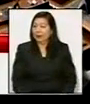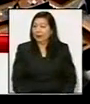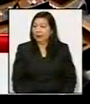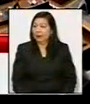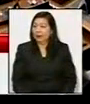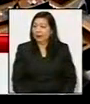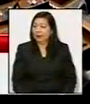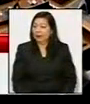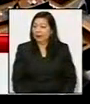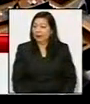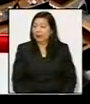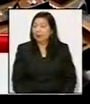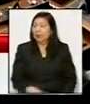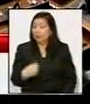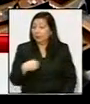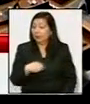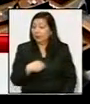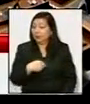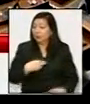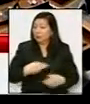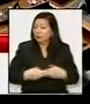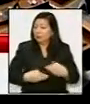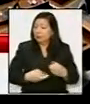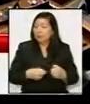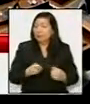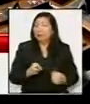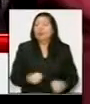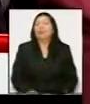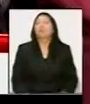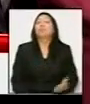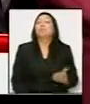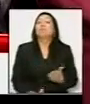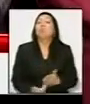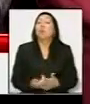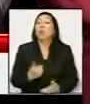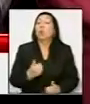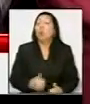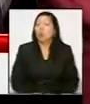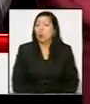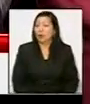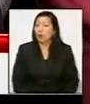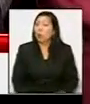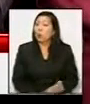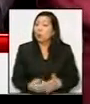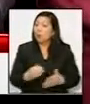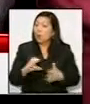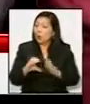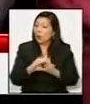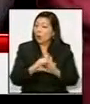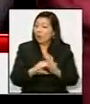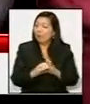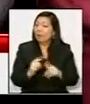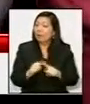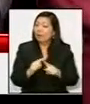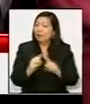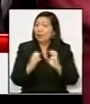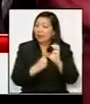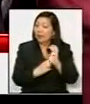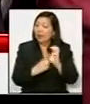en nosotros hacer por su edad la cual viene con cospedal tiene varias etapas